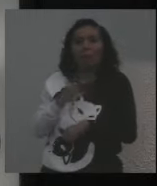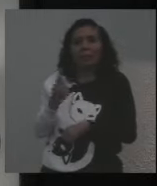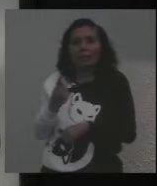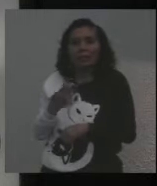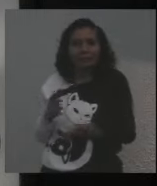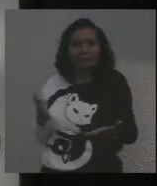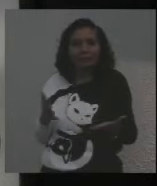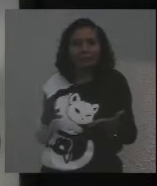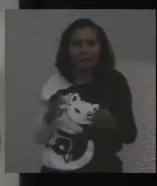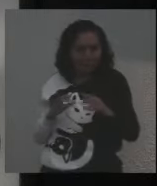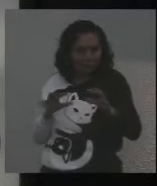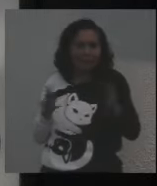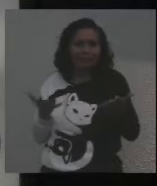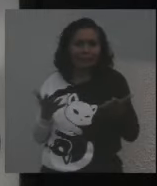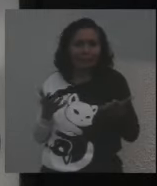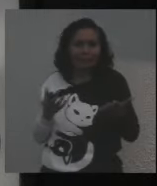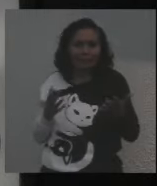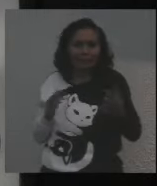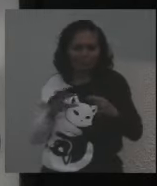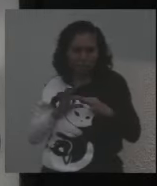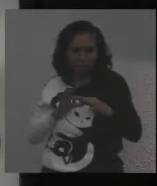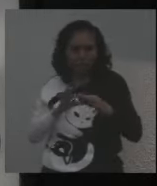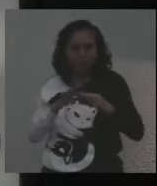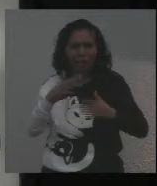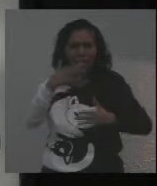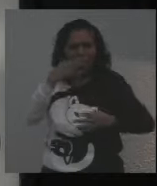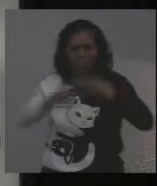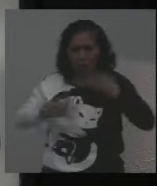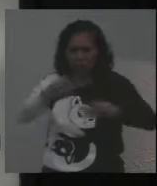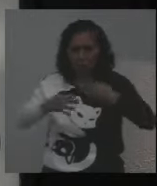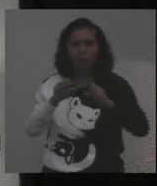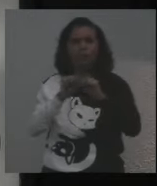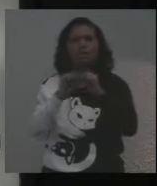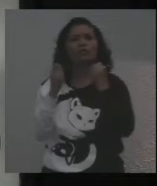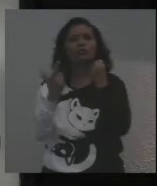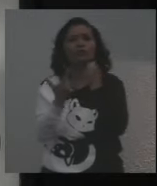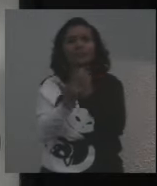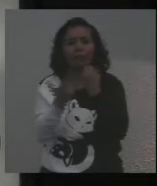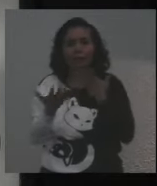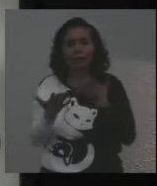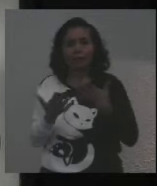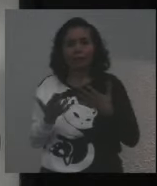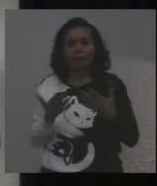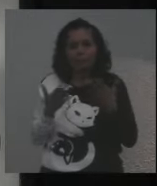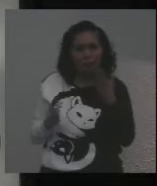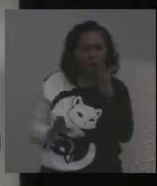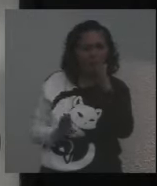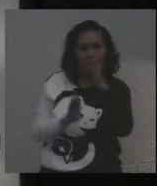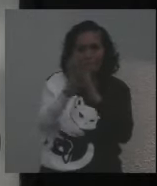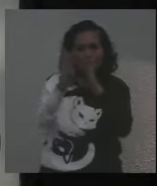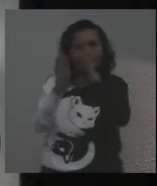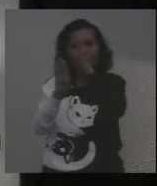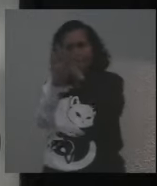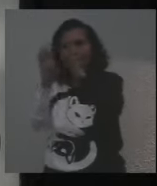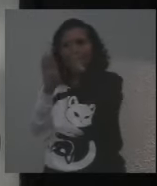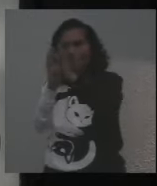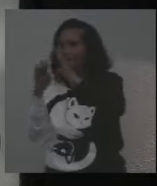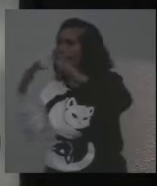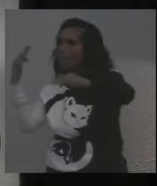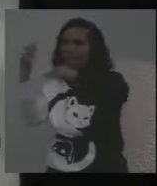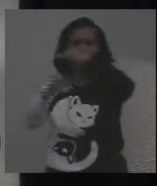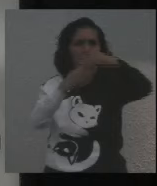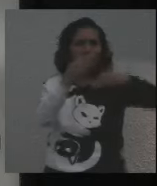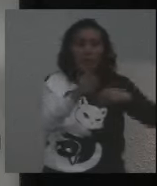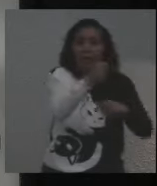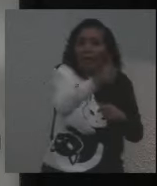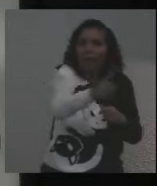con la puesta en marcha también del tren de la justicia social que llevará en sus recorridos prosperidad compartida a todos a